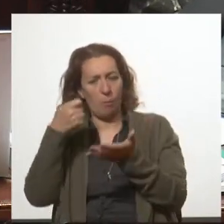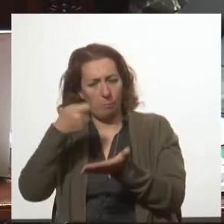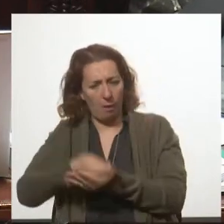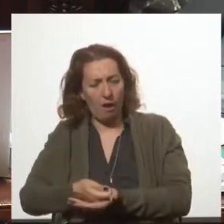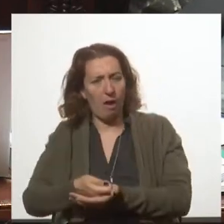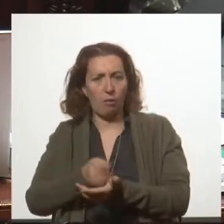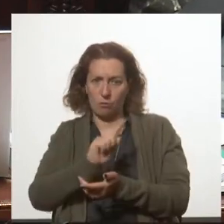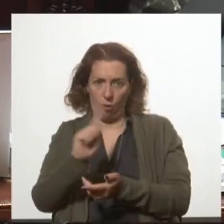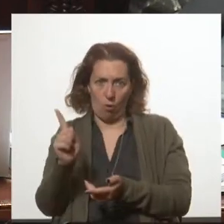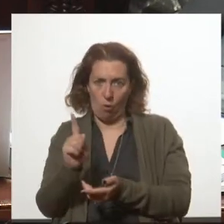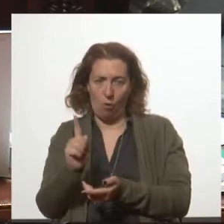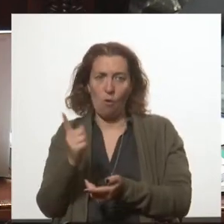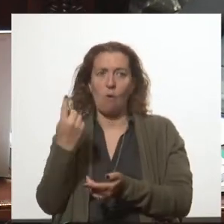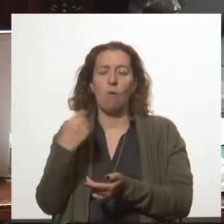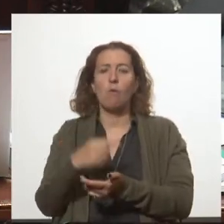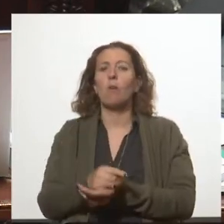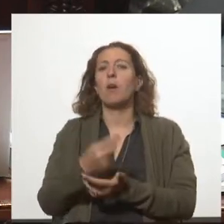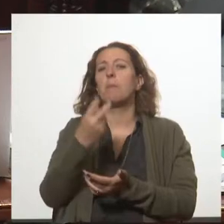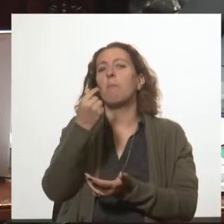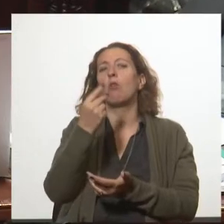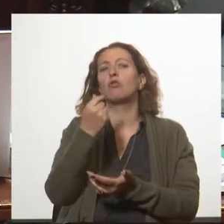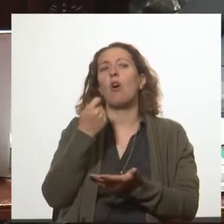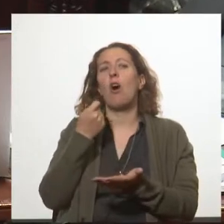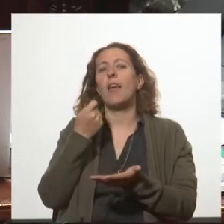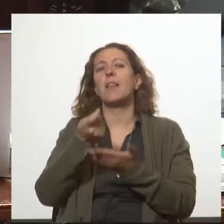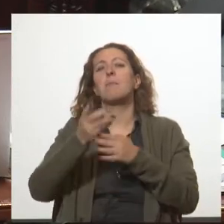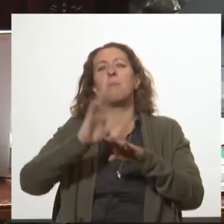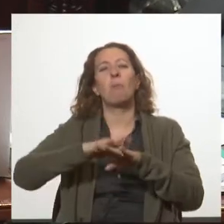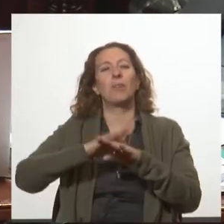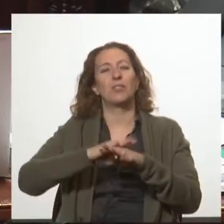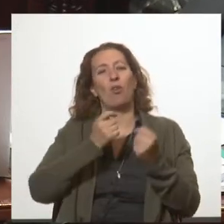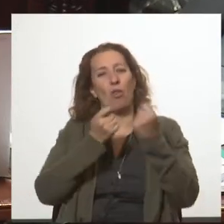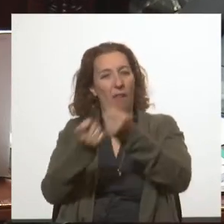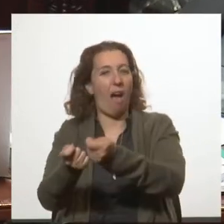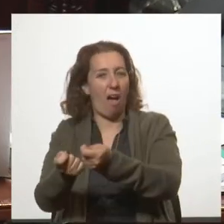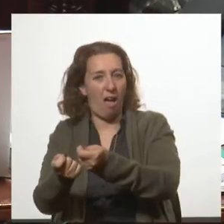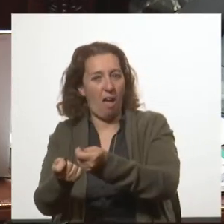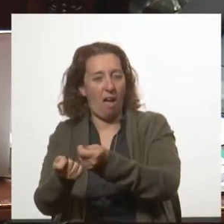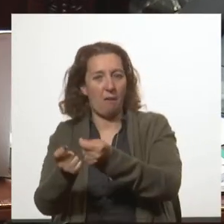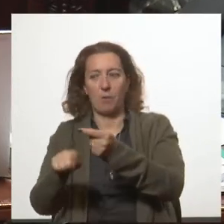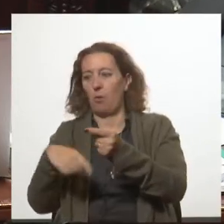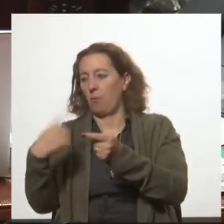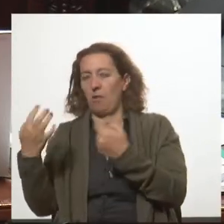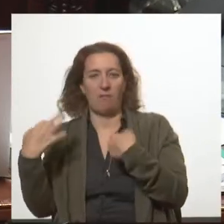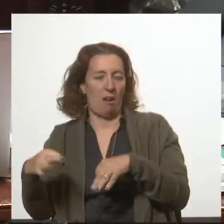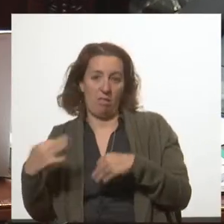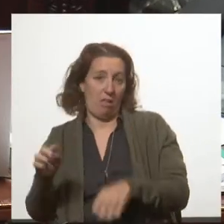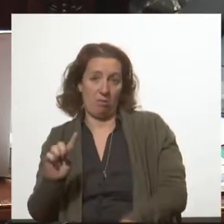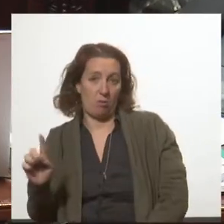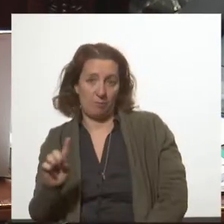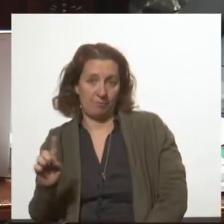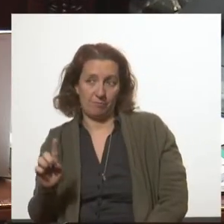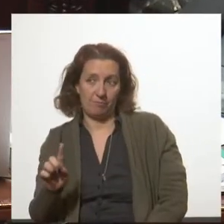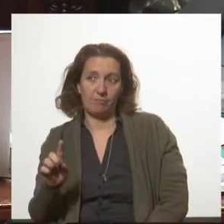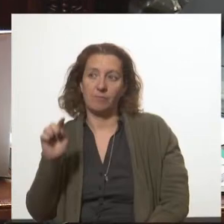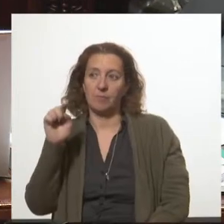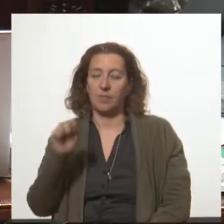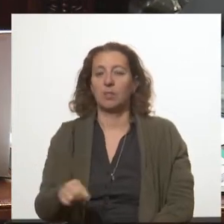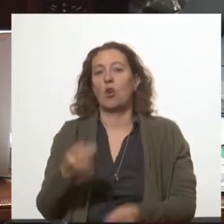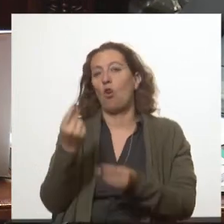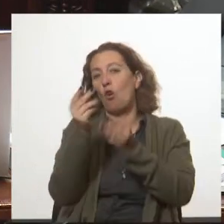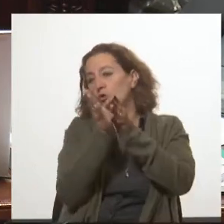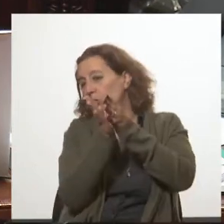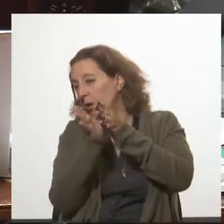no lo hizo sobre los montos de las adjudicaciones que no tienen nada que ver con la realidad por lo cual nos ingresó en el fondo del asunto del desvío de los